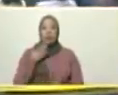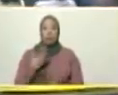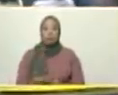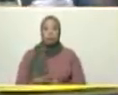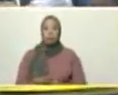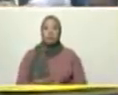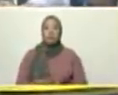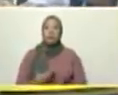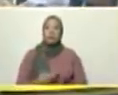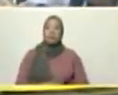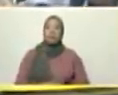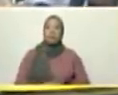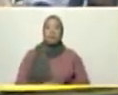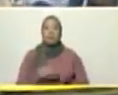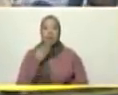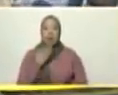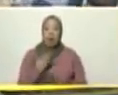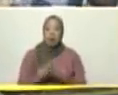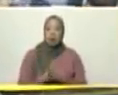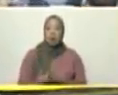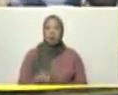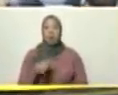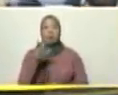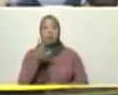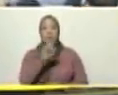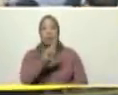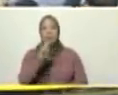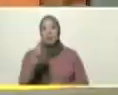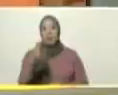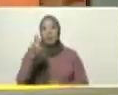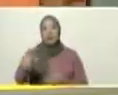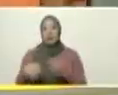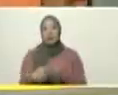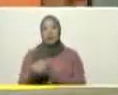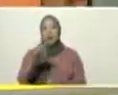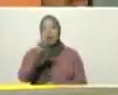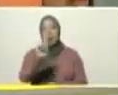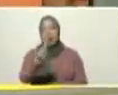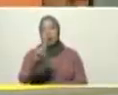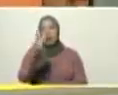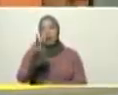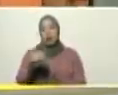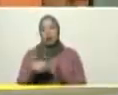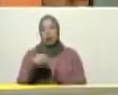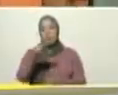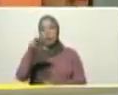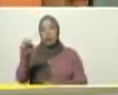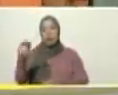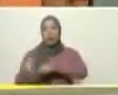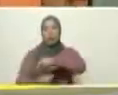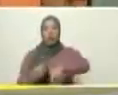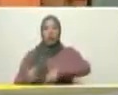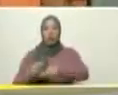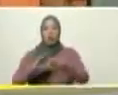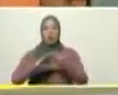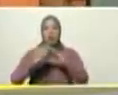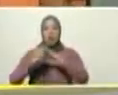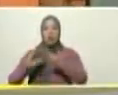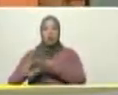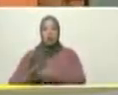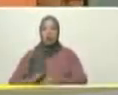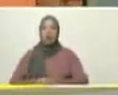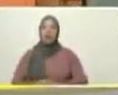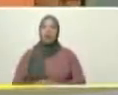Reaza, 3R.net, rumbo al 2030, revolución comunera, revolución